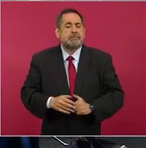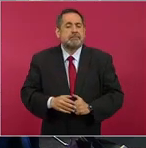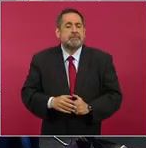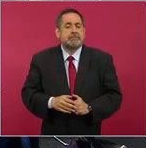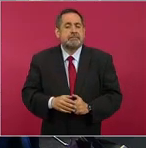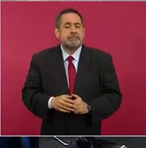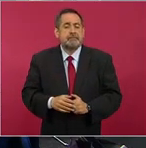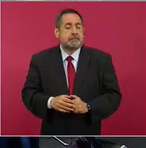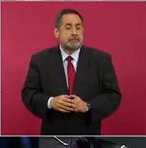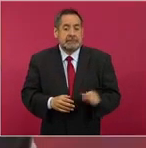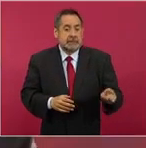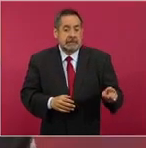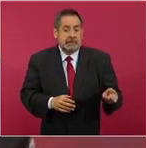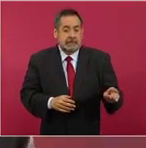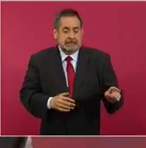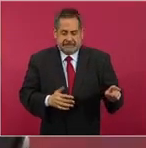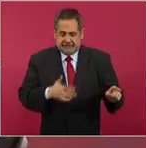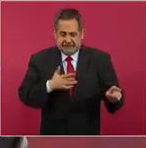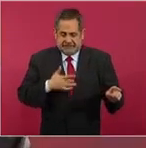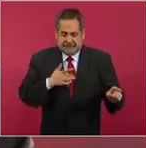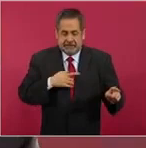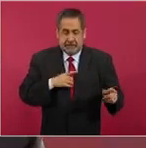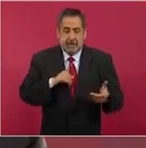Le sale